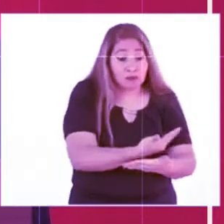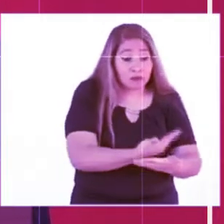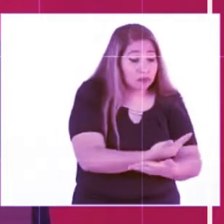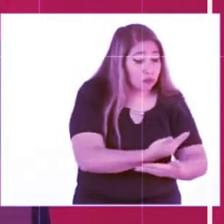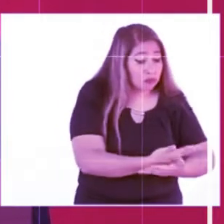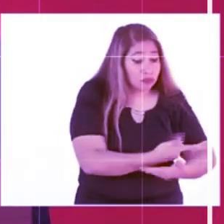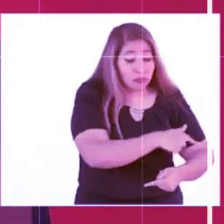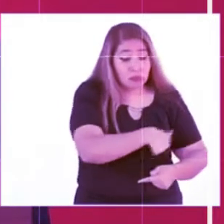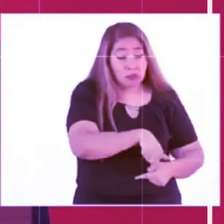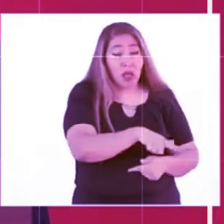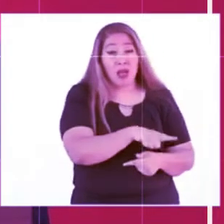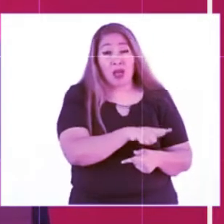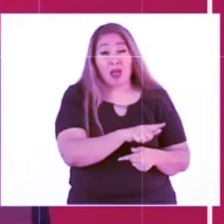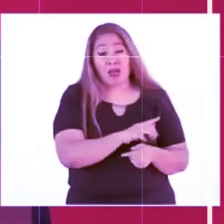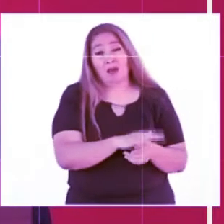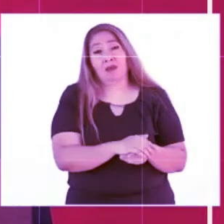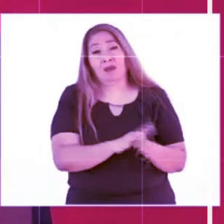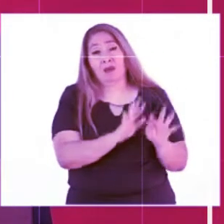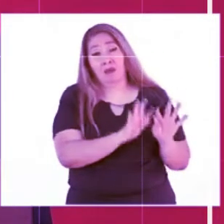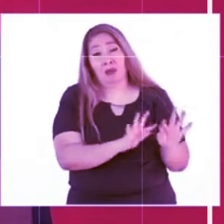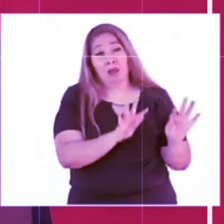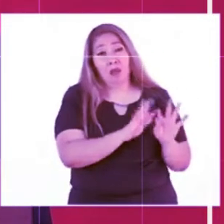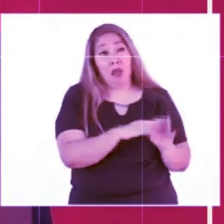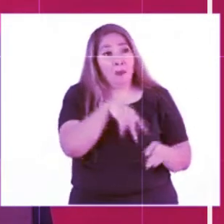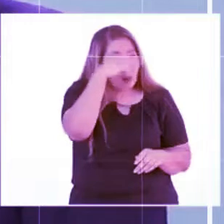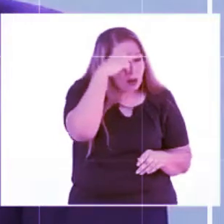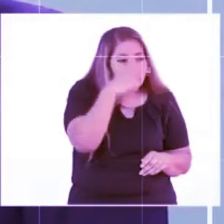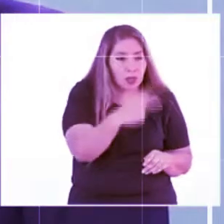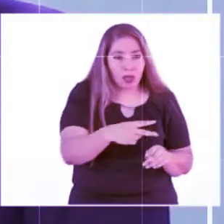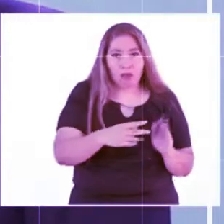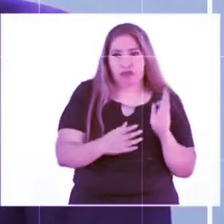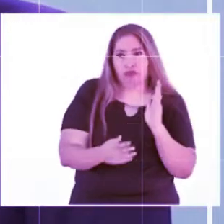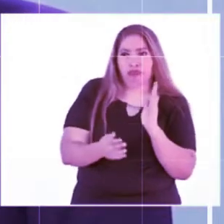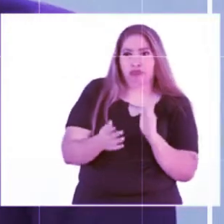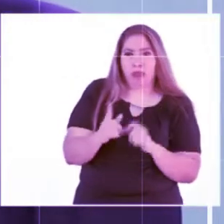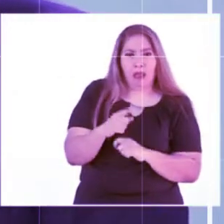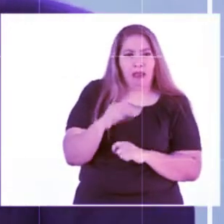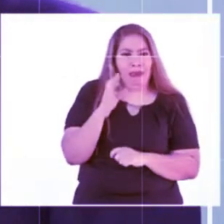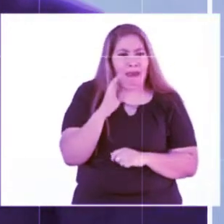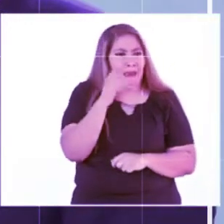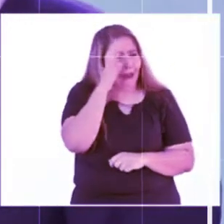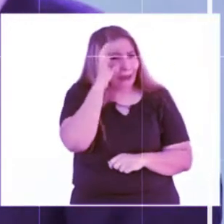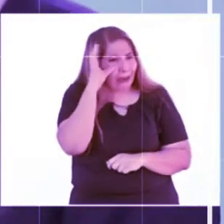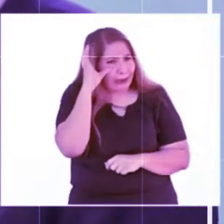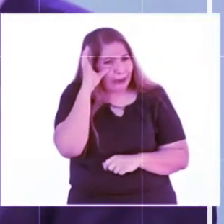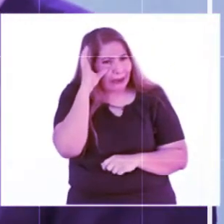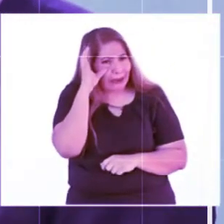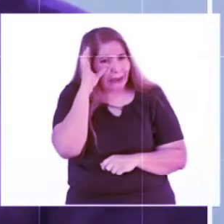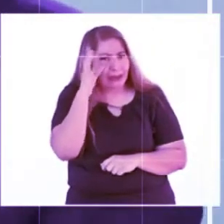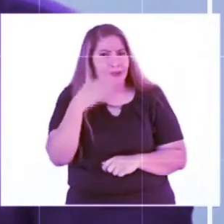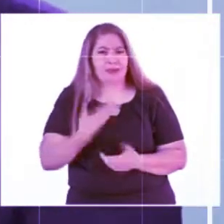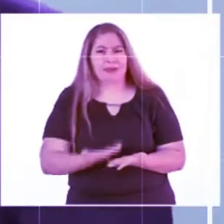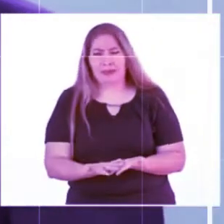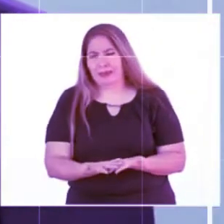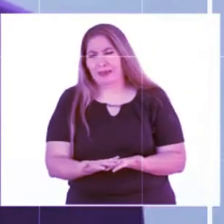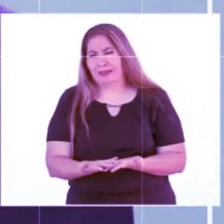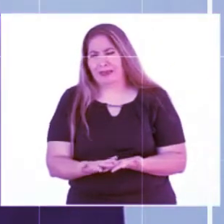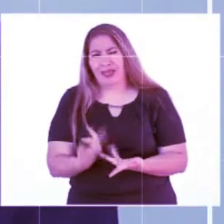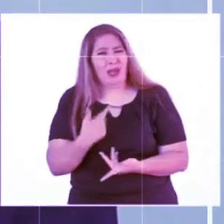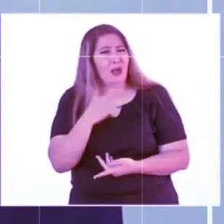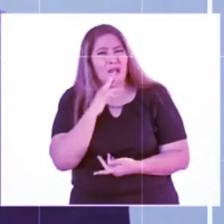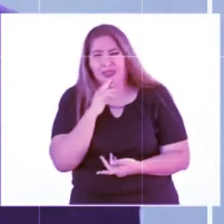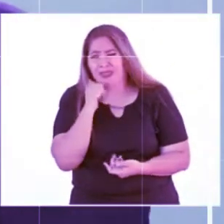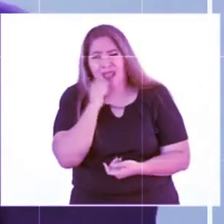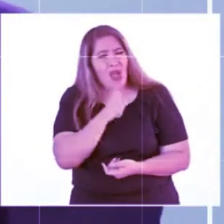nacionalidades, principalmente a los mexicanos. El chino, dispuesto por lo general a